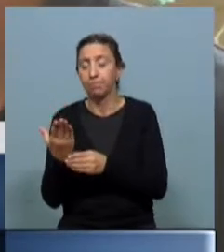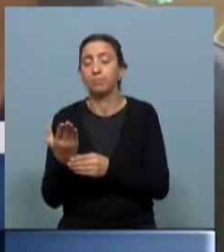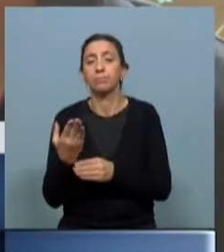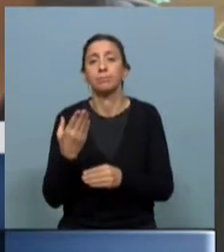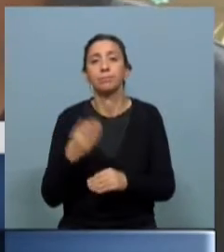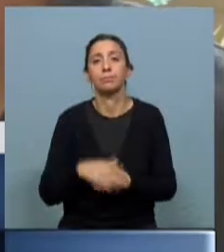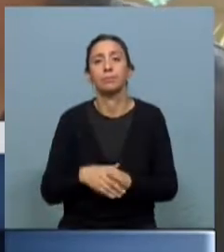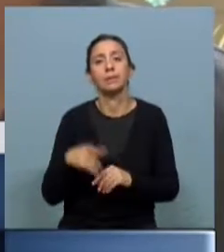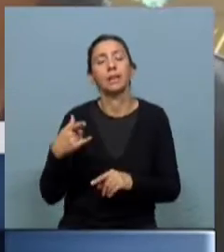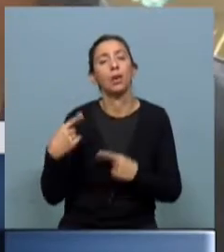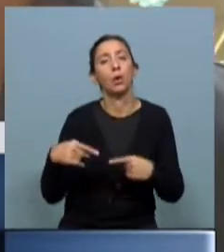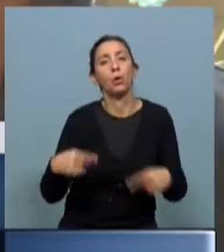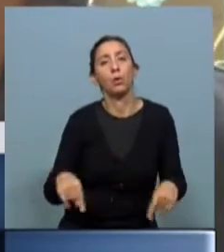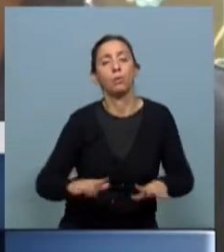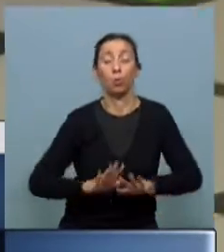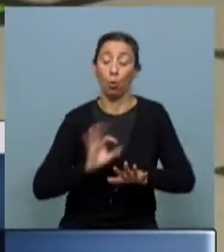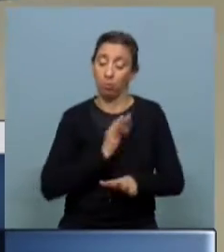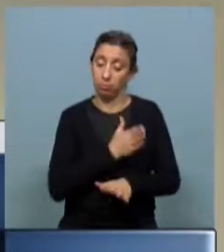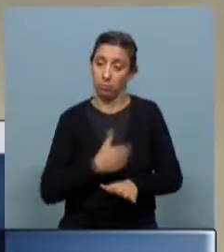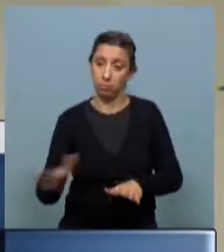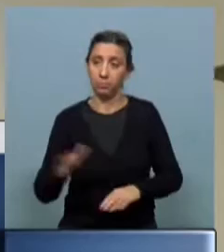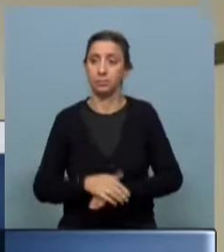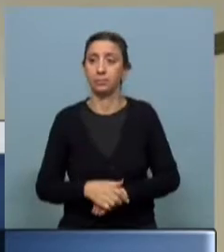eso tienen actividad todo el año.